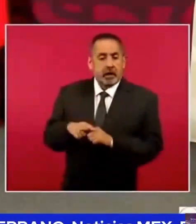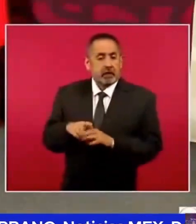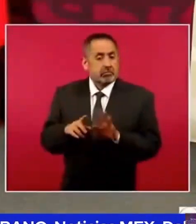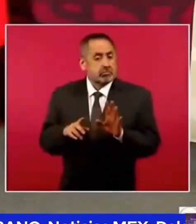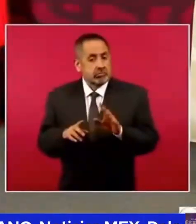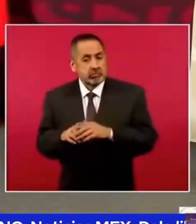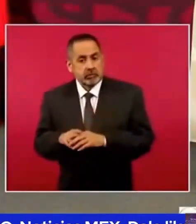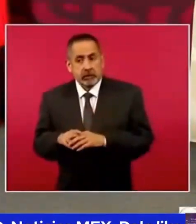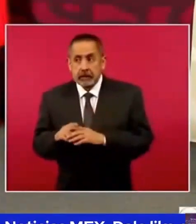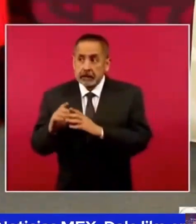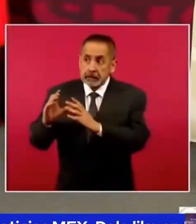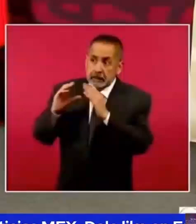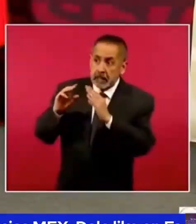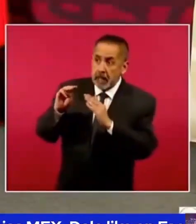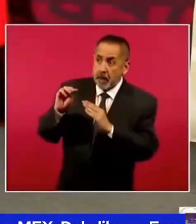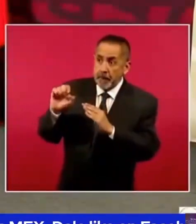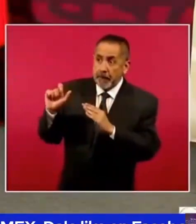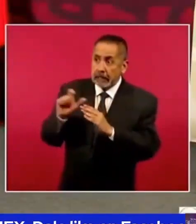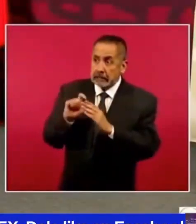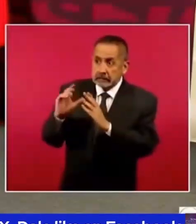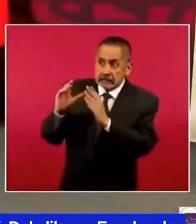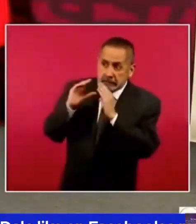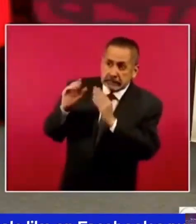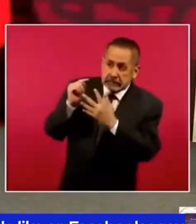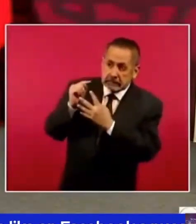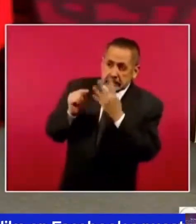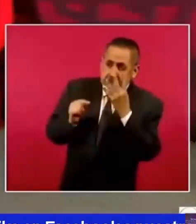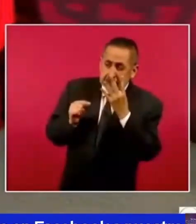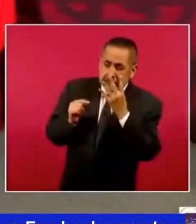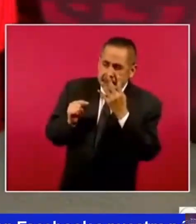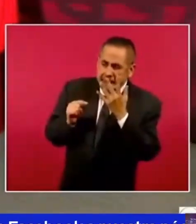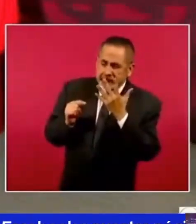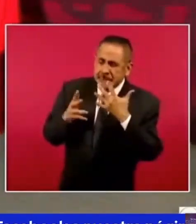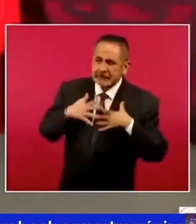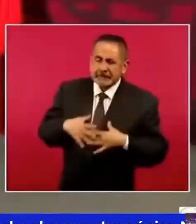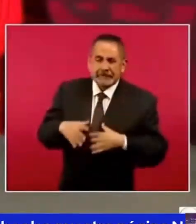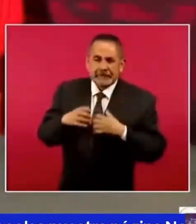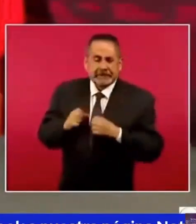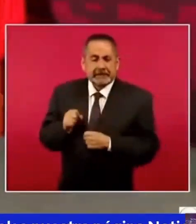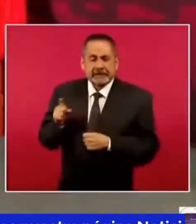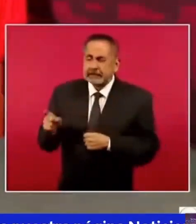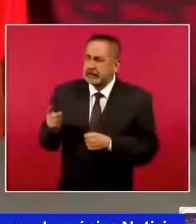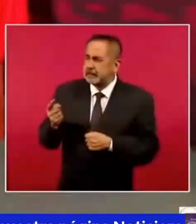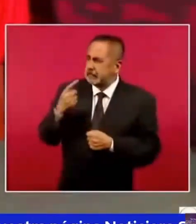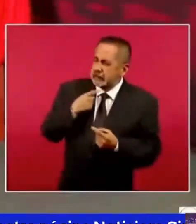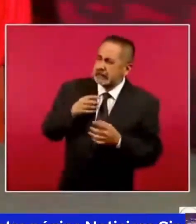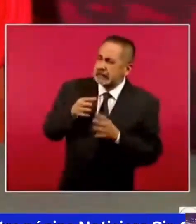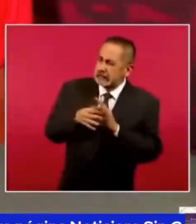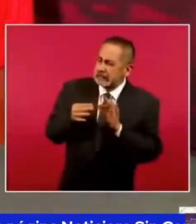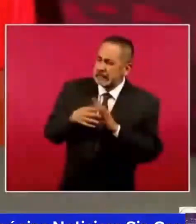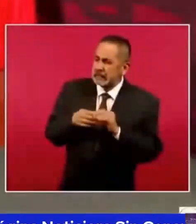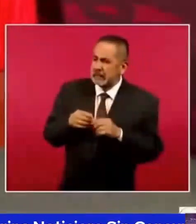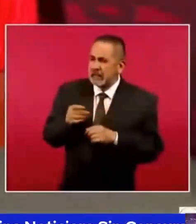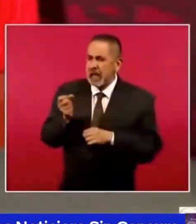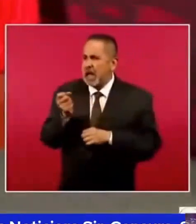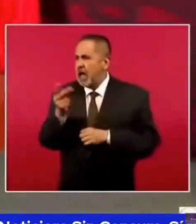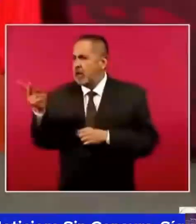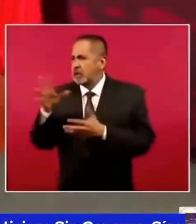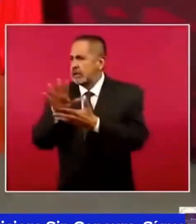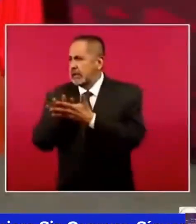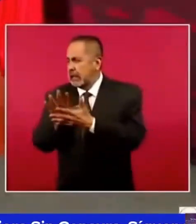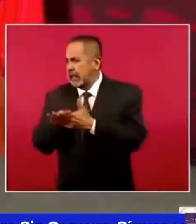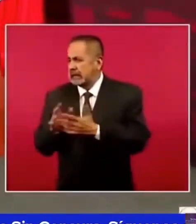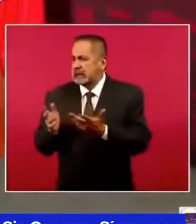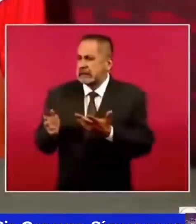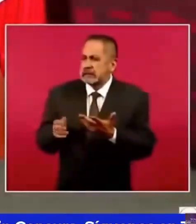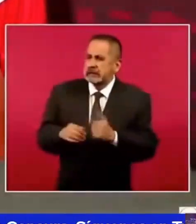que desconocíamos. Y en esta respuesta larga sobre Nicaragua, el presidente reconoce por primera